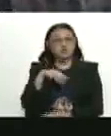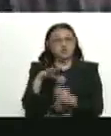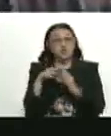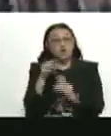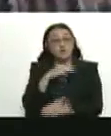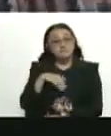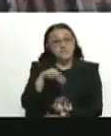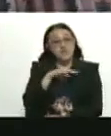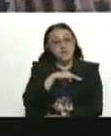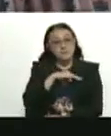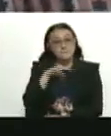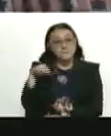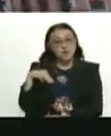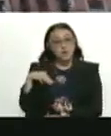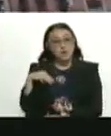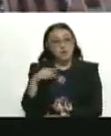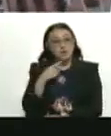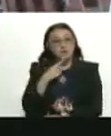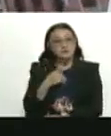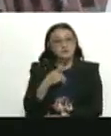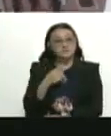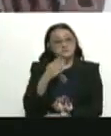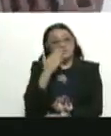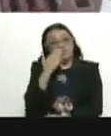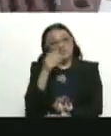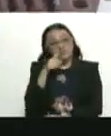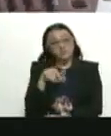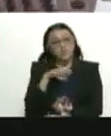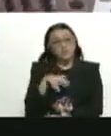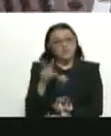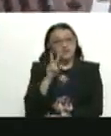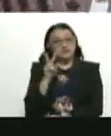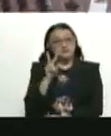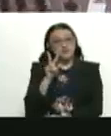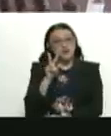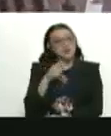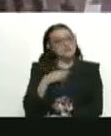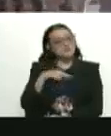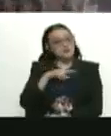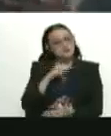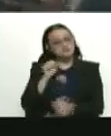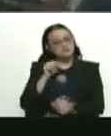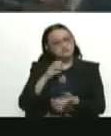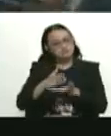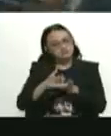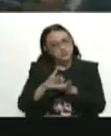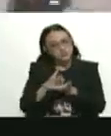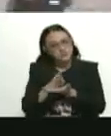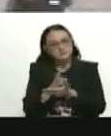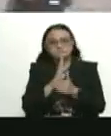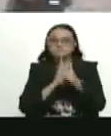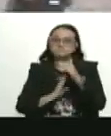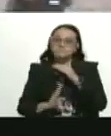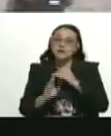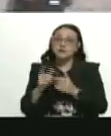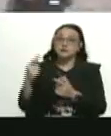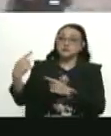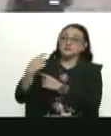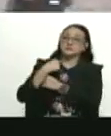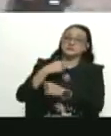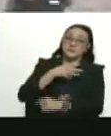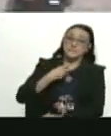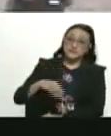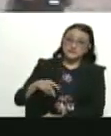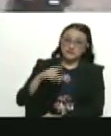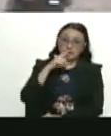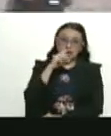estratégica declaramos solemnemente ante el pueblo de Venezuela nuestra absoluta lealtad y subordinación a nuestro comandante en jefe y